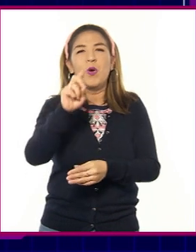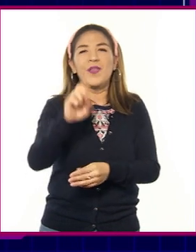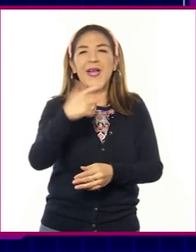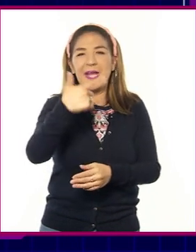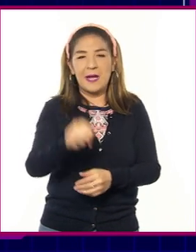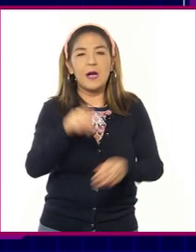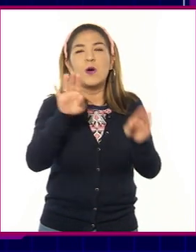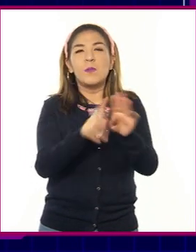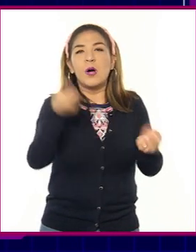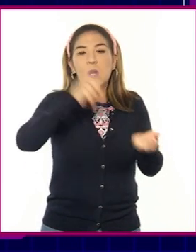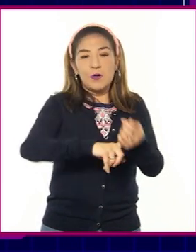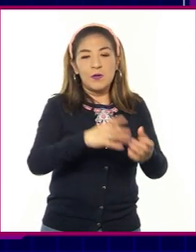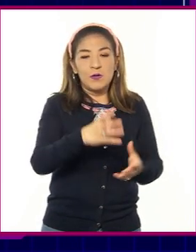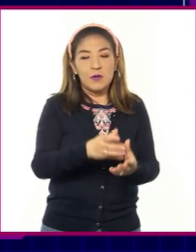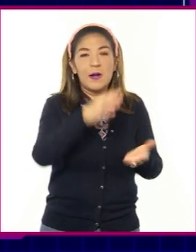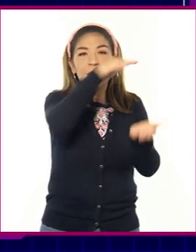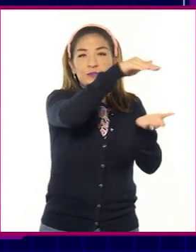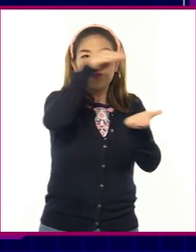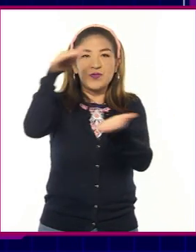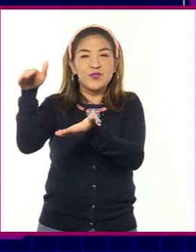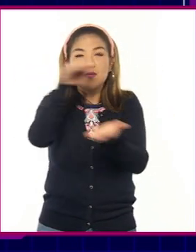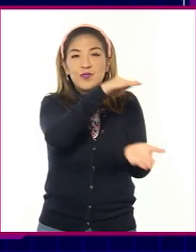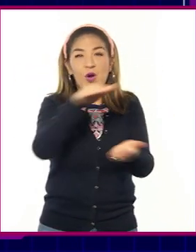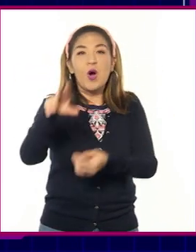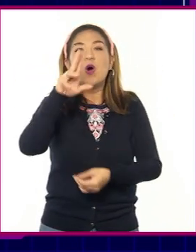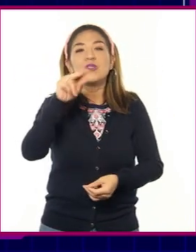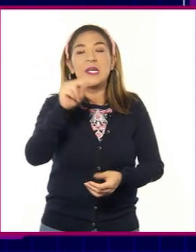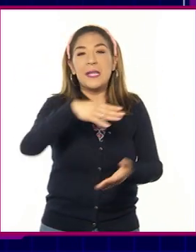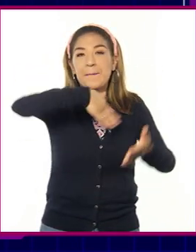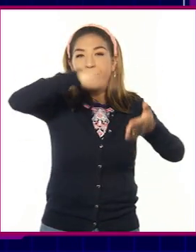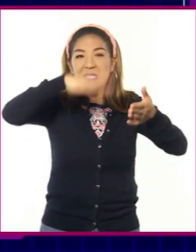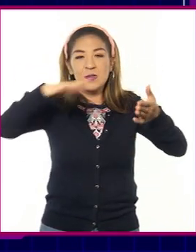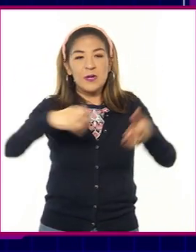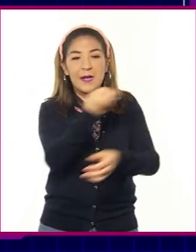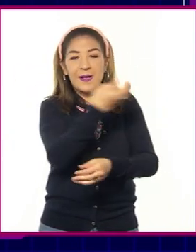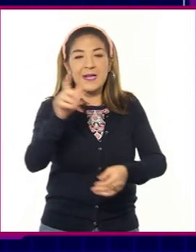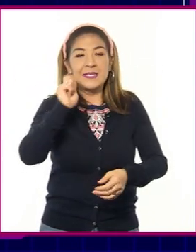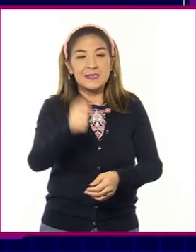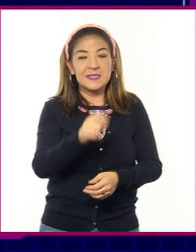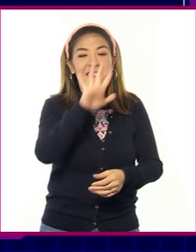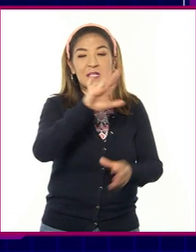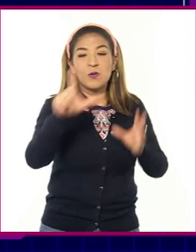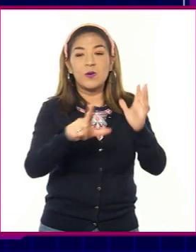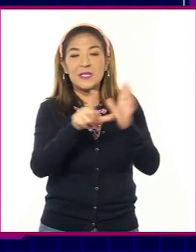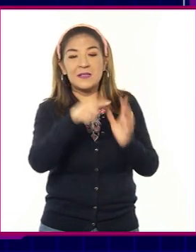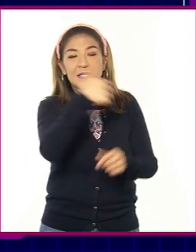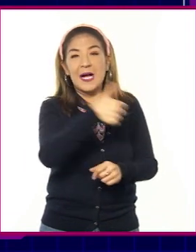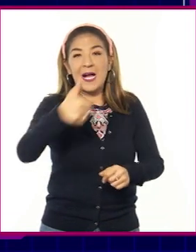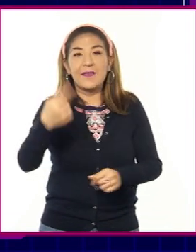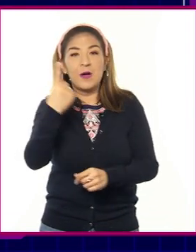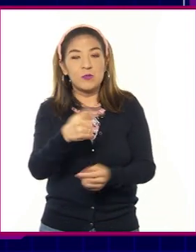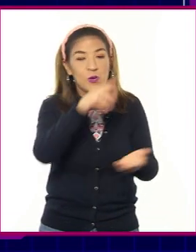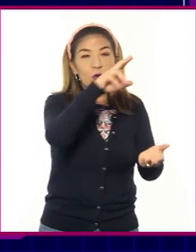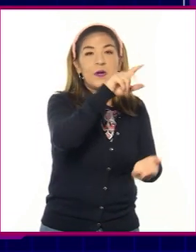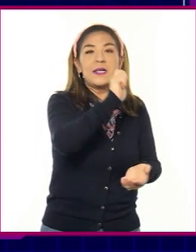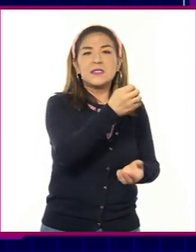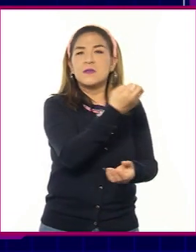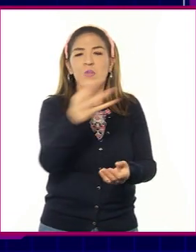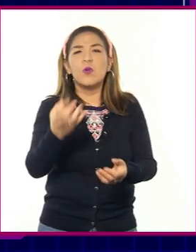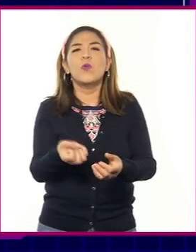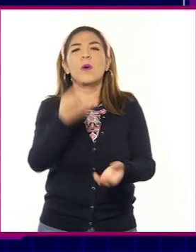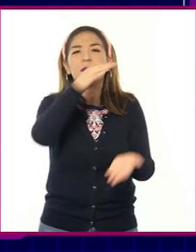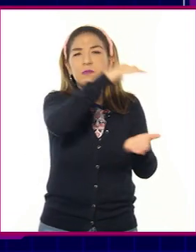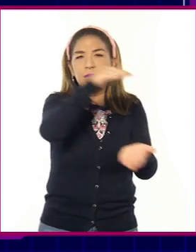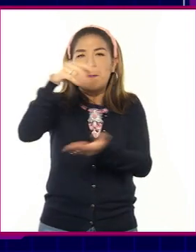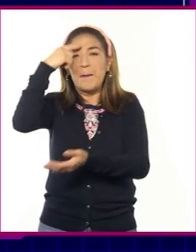menor capacidad toda la pintura que hay en 80 envases de 5 litros cada uno. ¿Cuántos envases de cada tipo serían